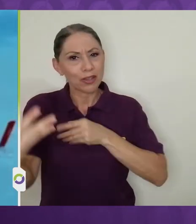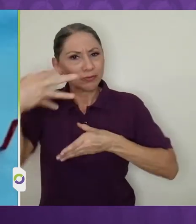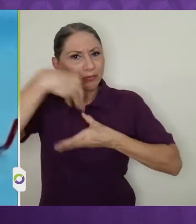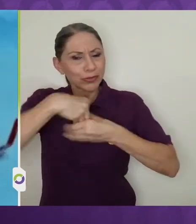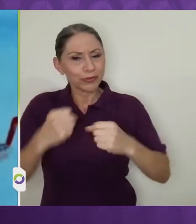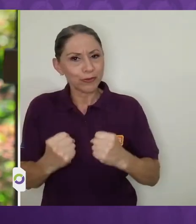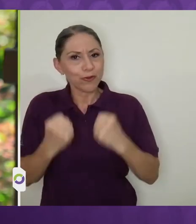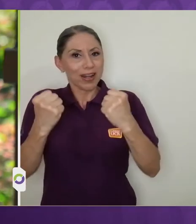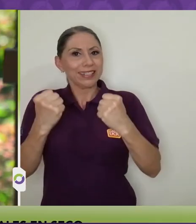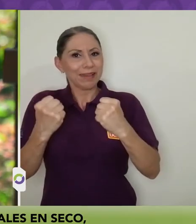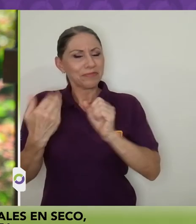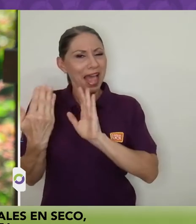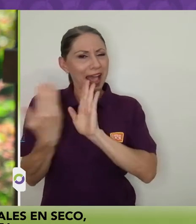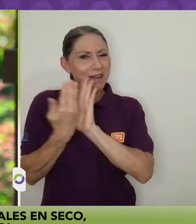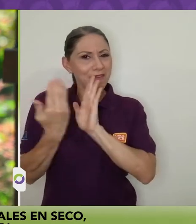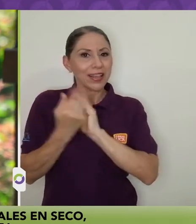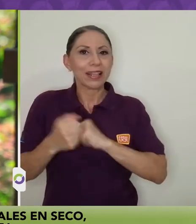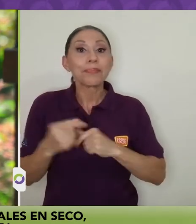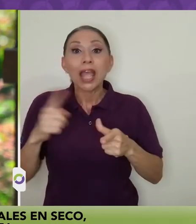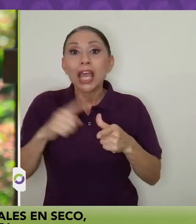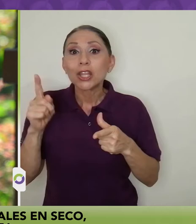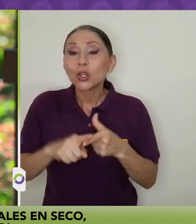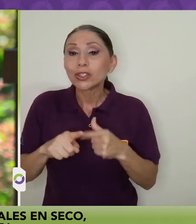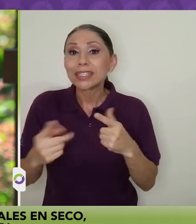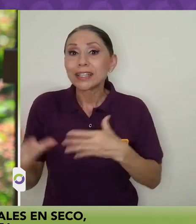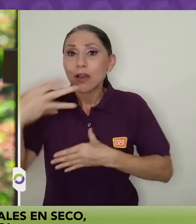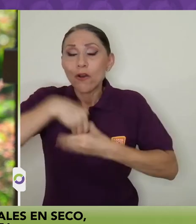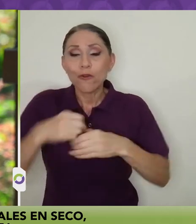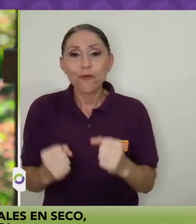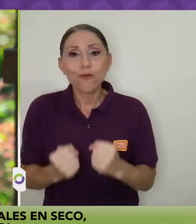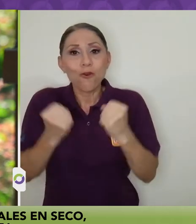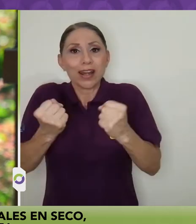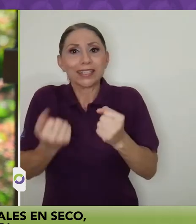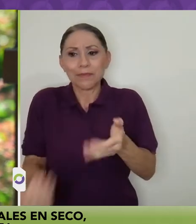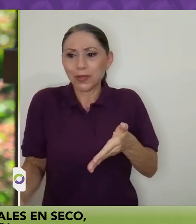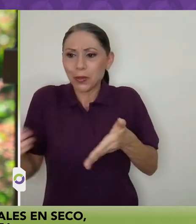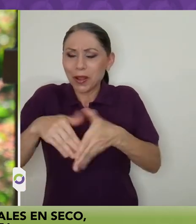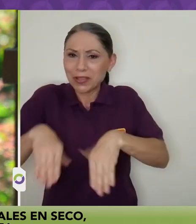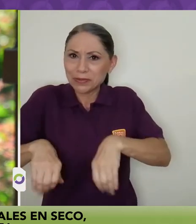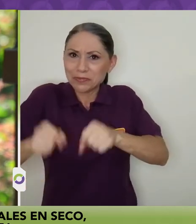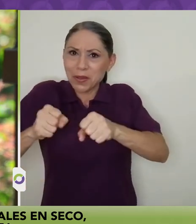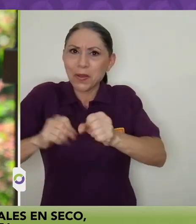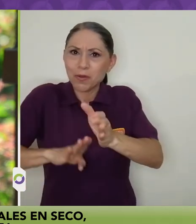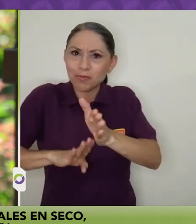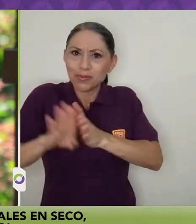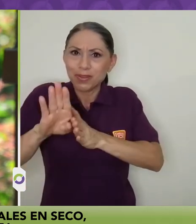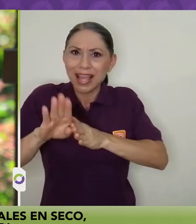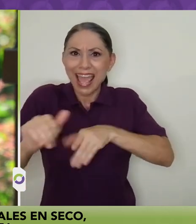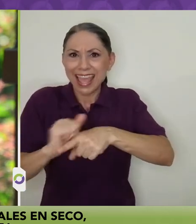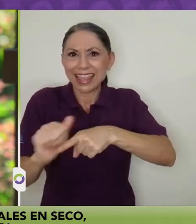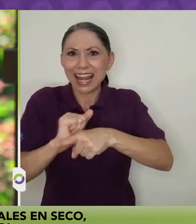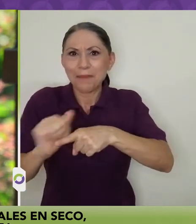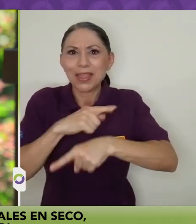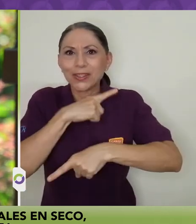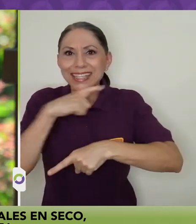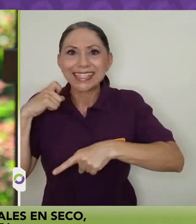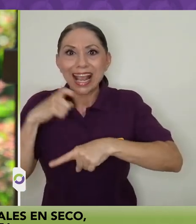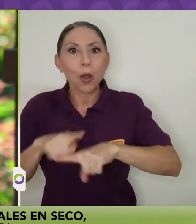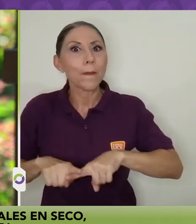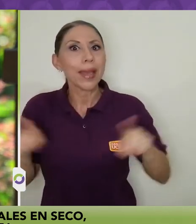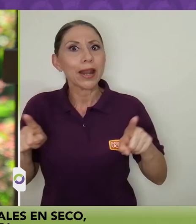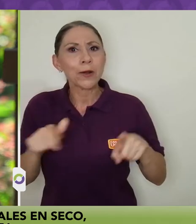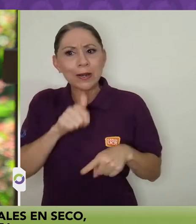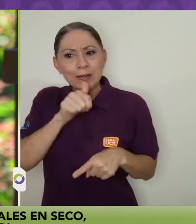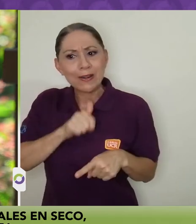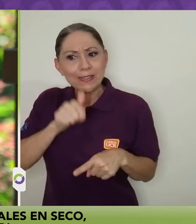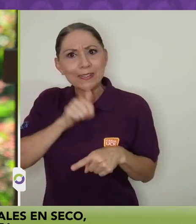fuerza. Entonces, digamos, la fuerza la recuperamos en los entrenamientos en seco, pero la resistencia